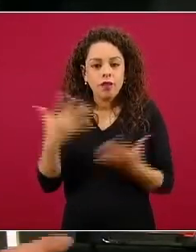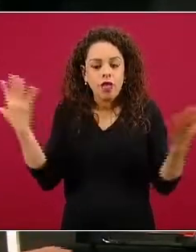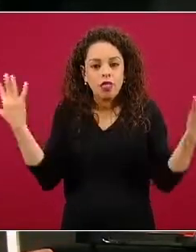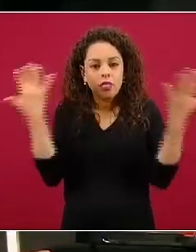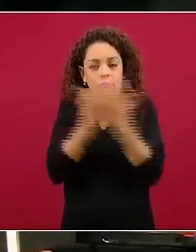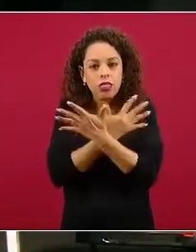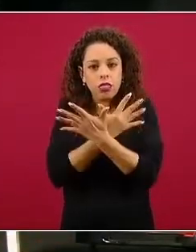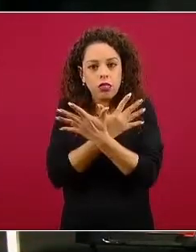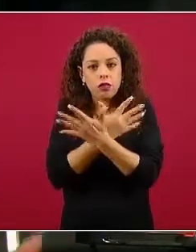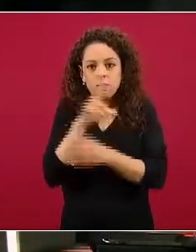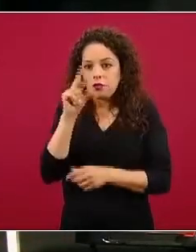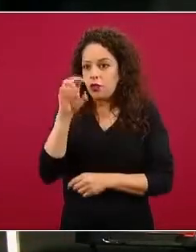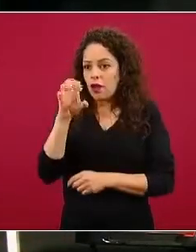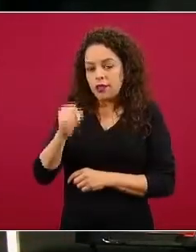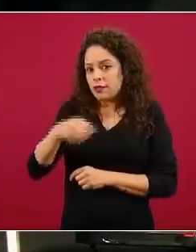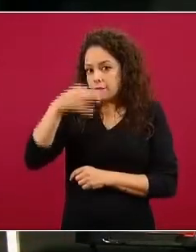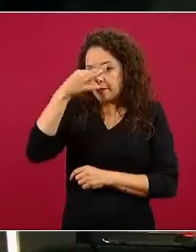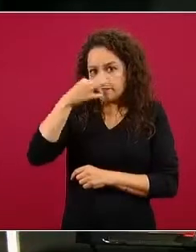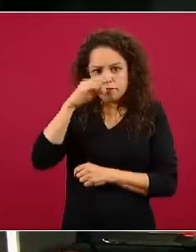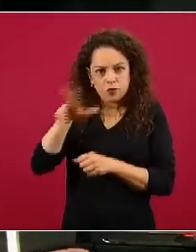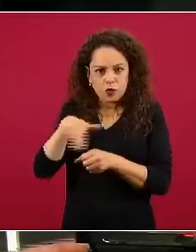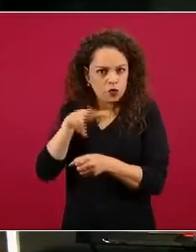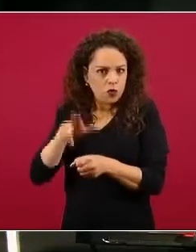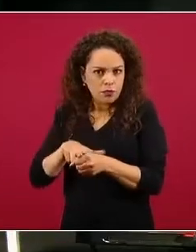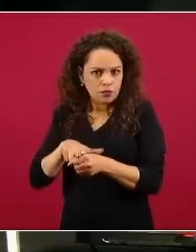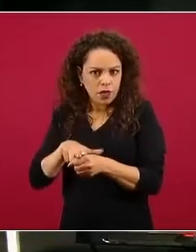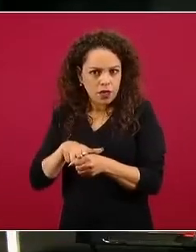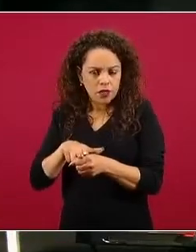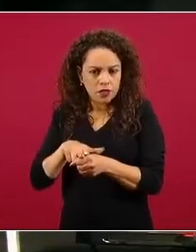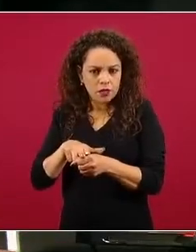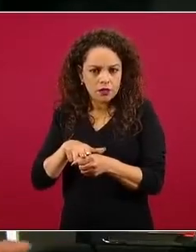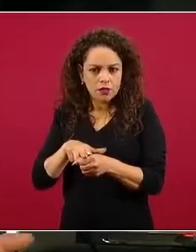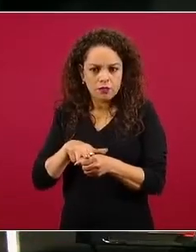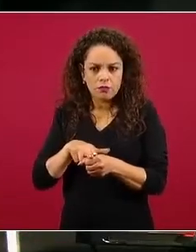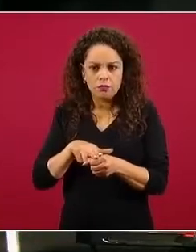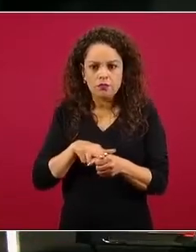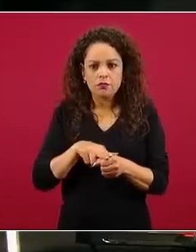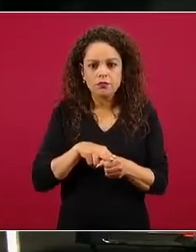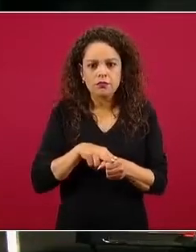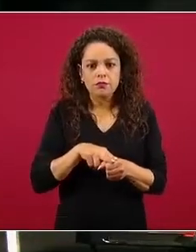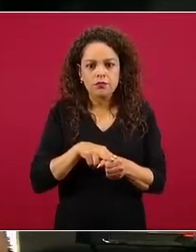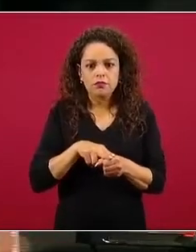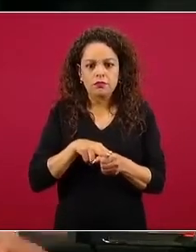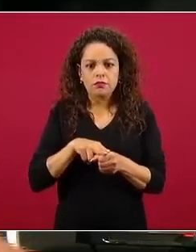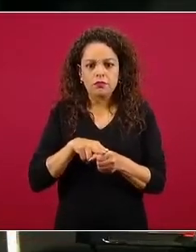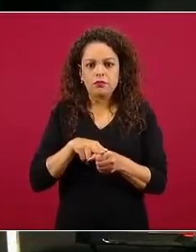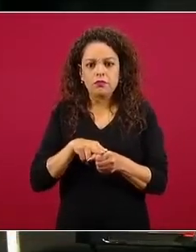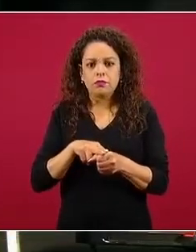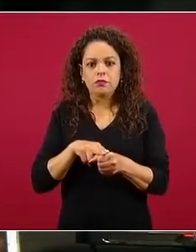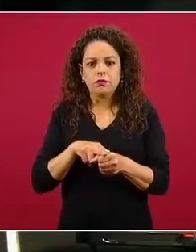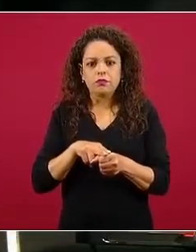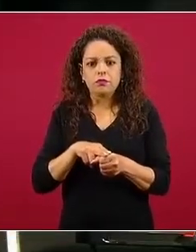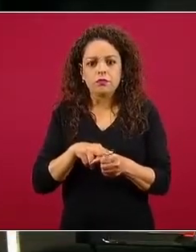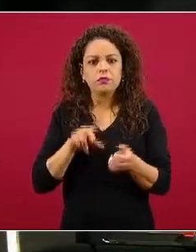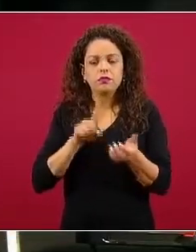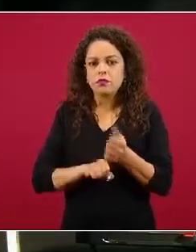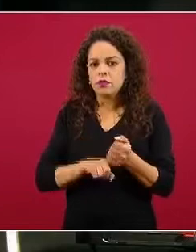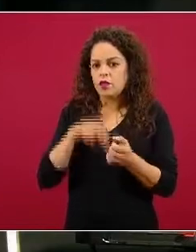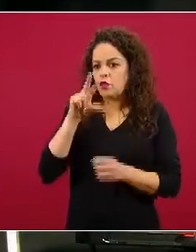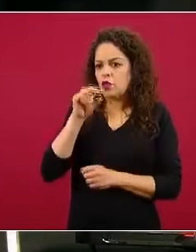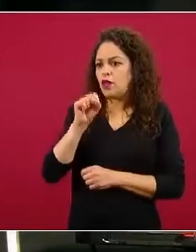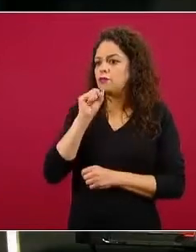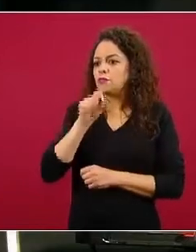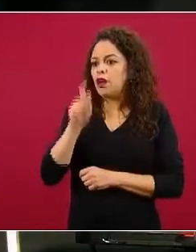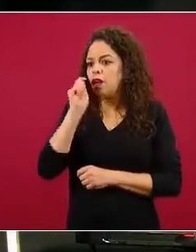un síndrome catarral común y es la antesala de la enfermedad grave del COVID porque se enmascaró? ¿Ahí qué se tendría que